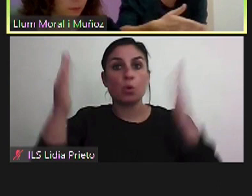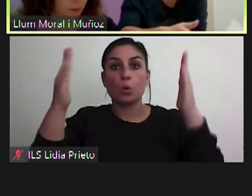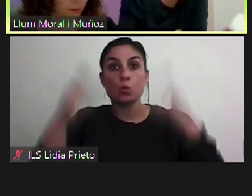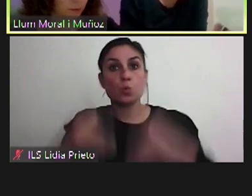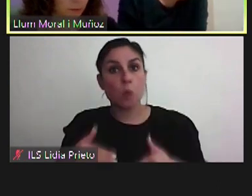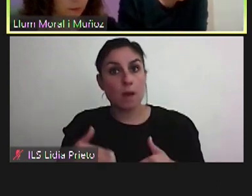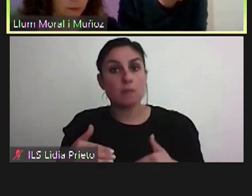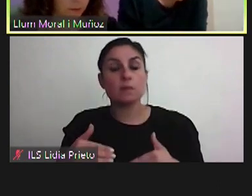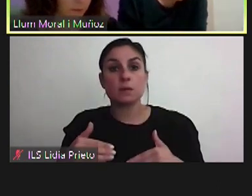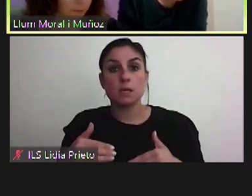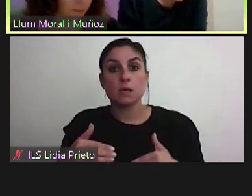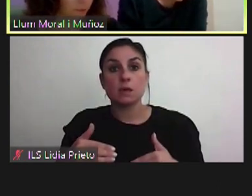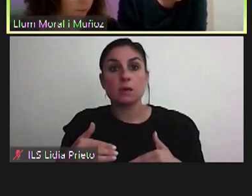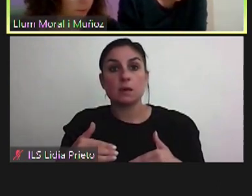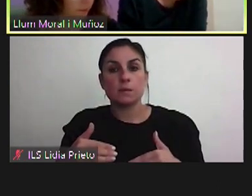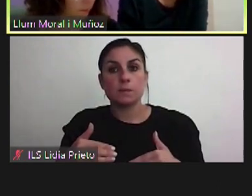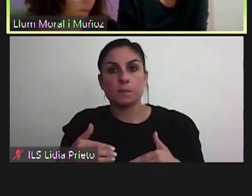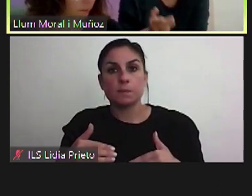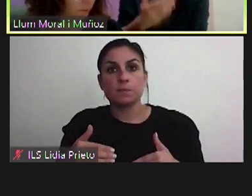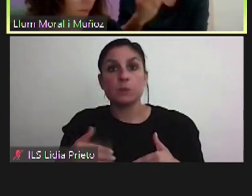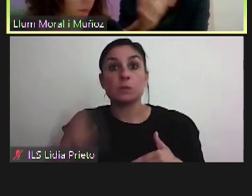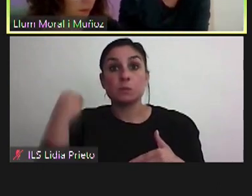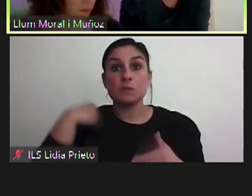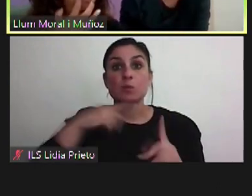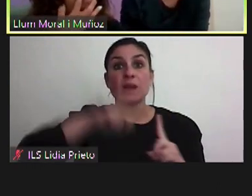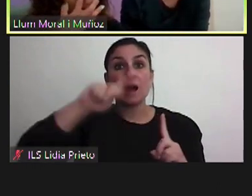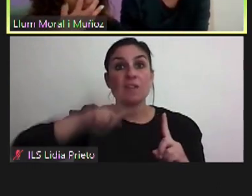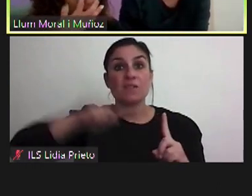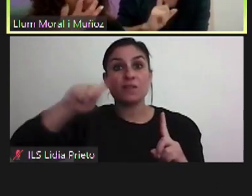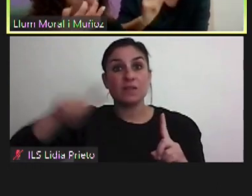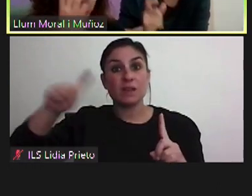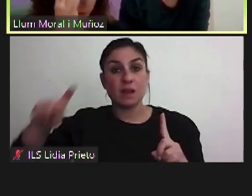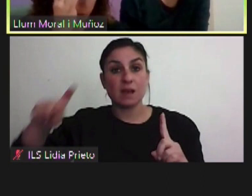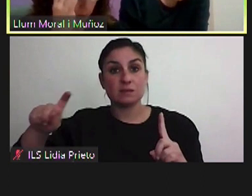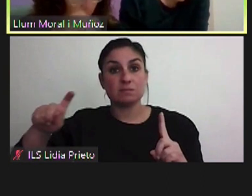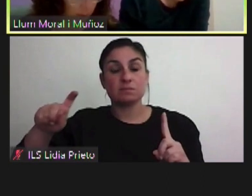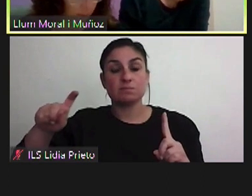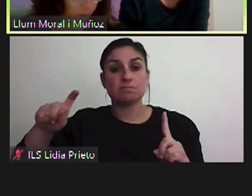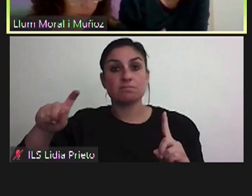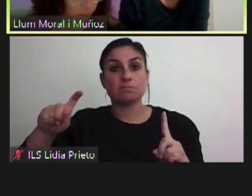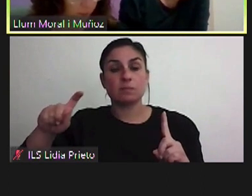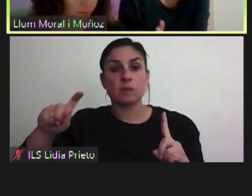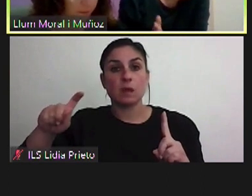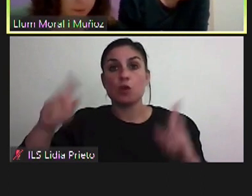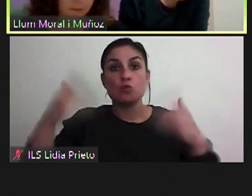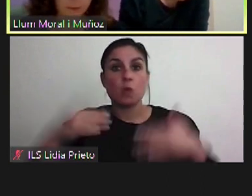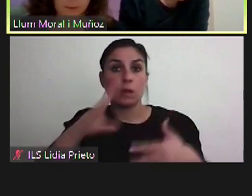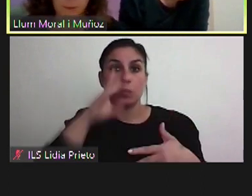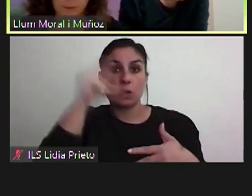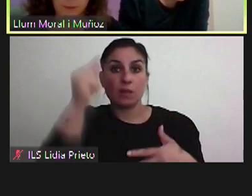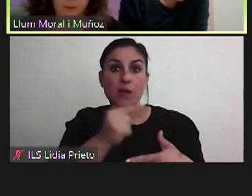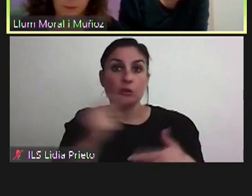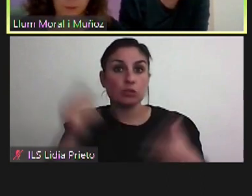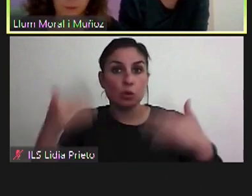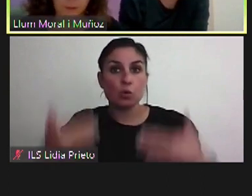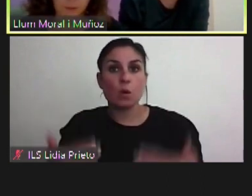en estas estadísticas que os he contado antes. Y lo que hablaba también anteriormente con el tema de la edad, la intervención precoz durante los 5